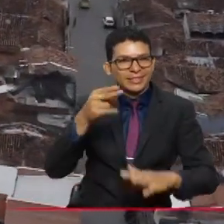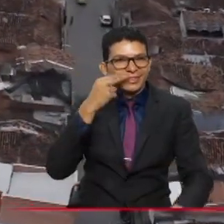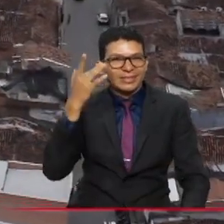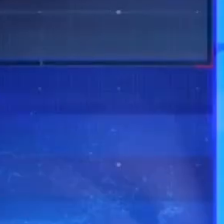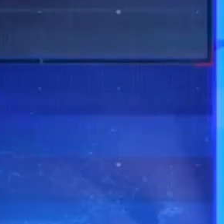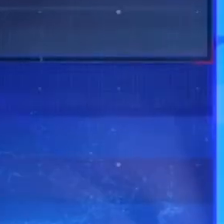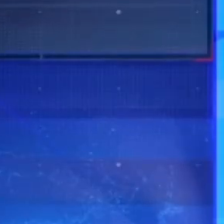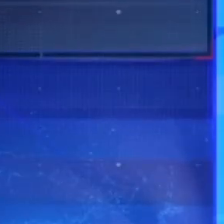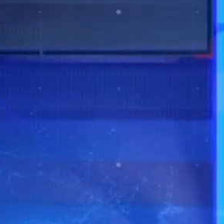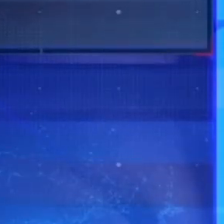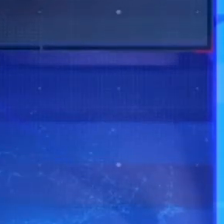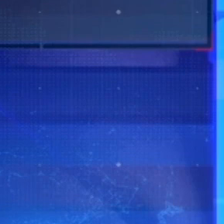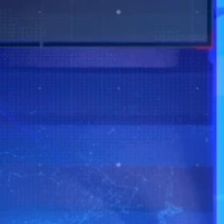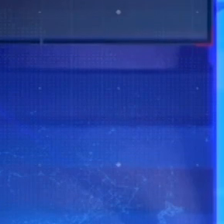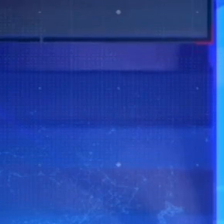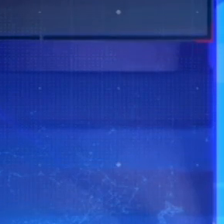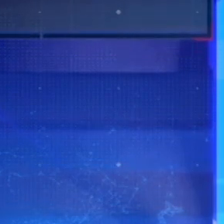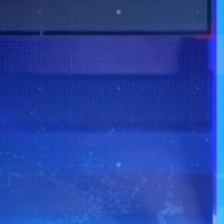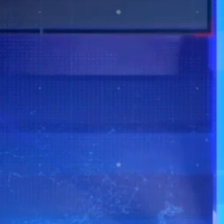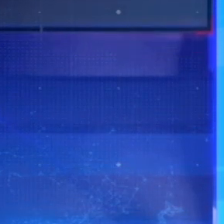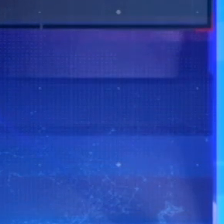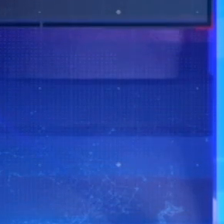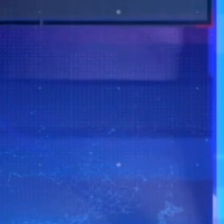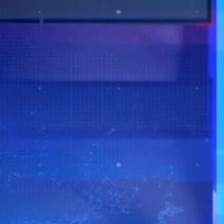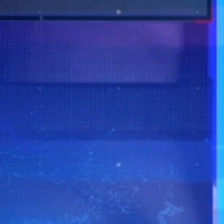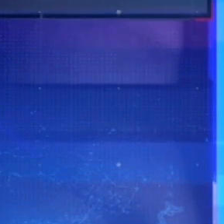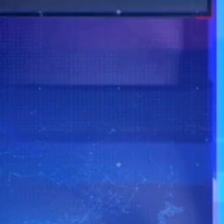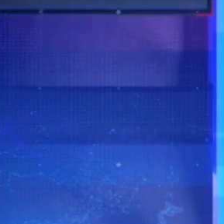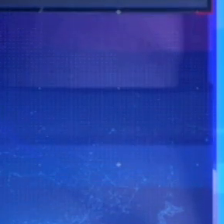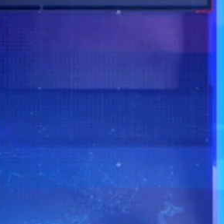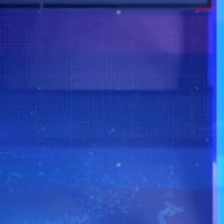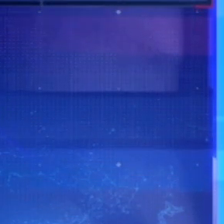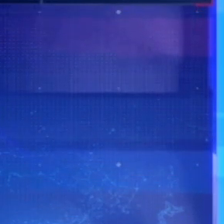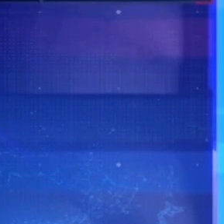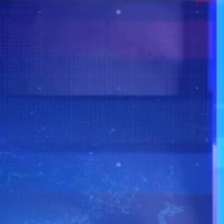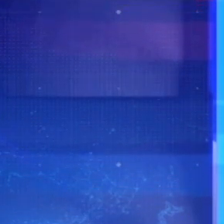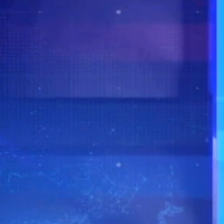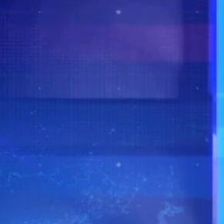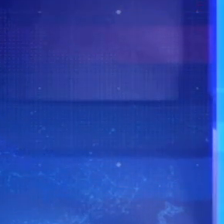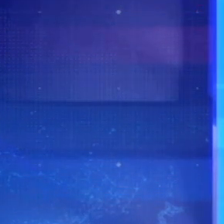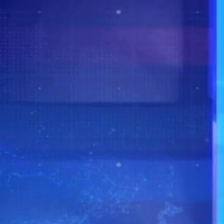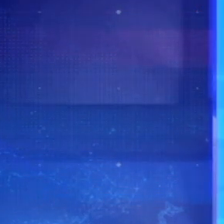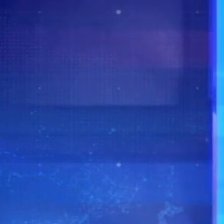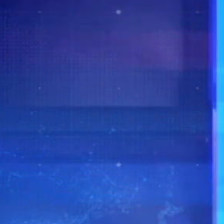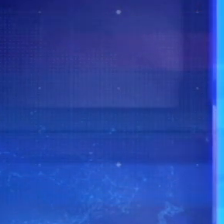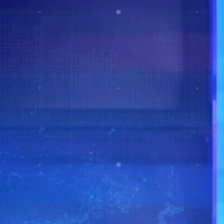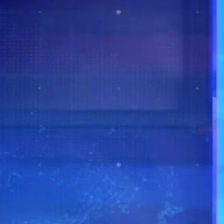étnicas.